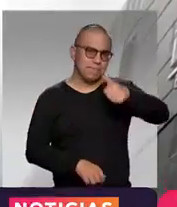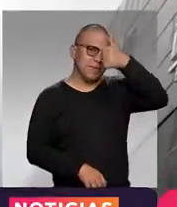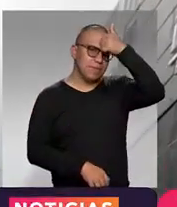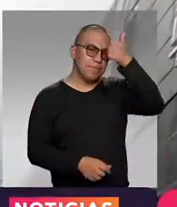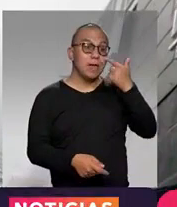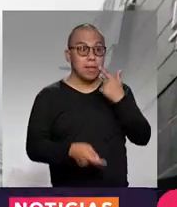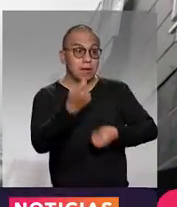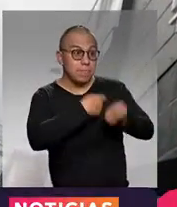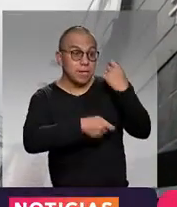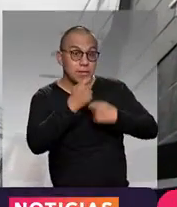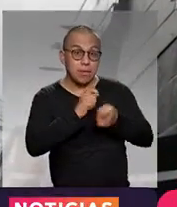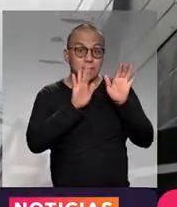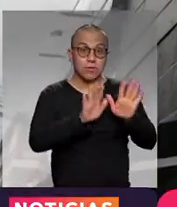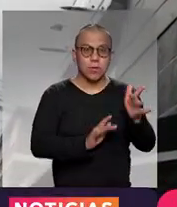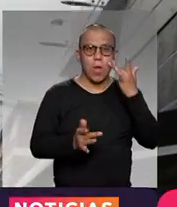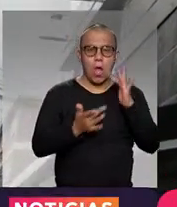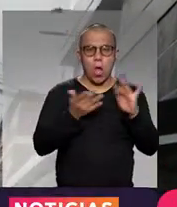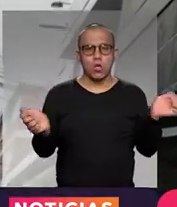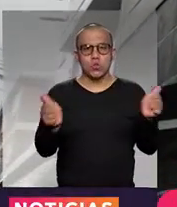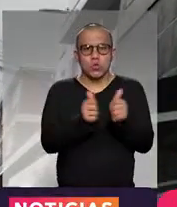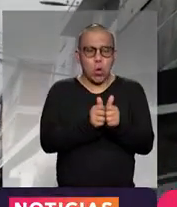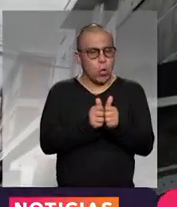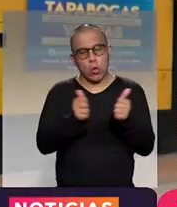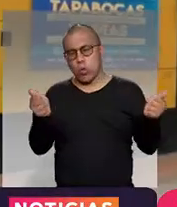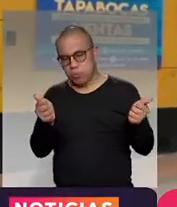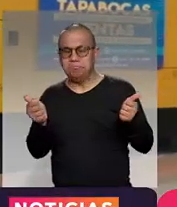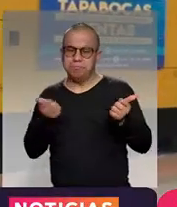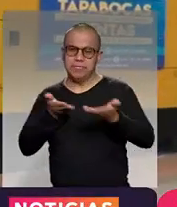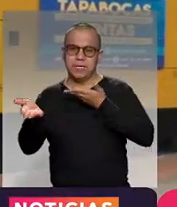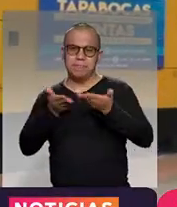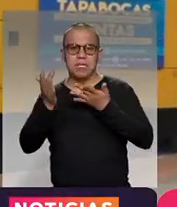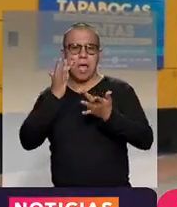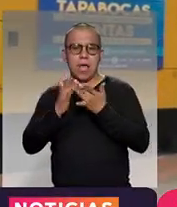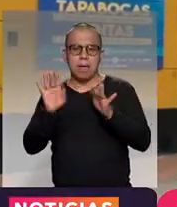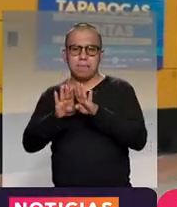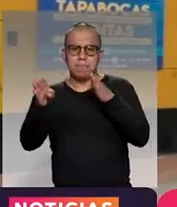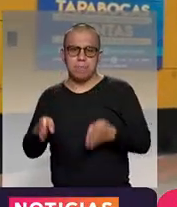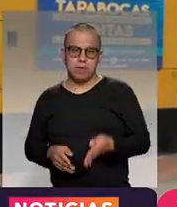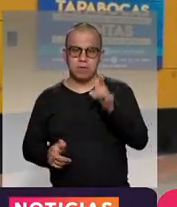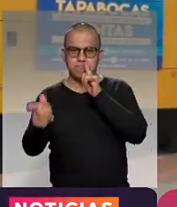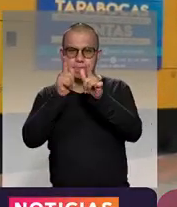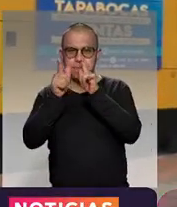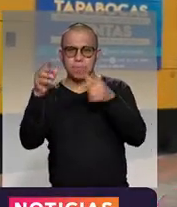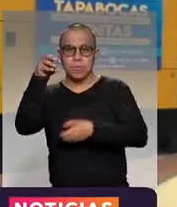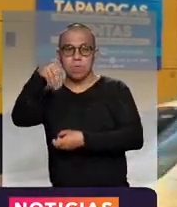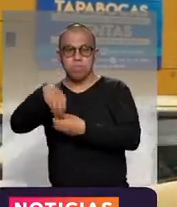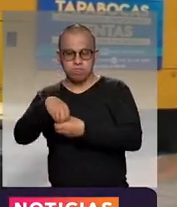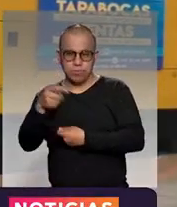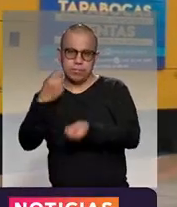es la venta al público, con o sin servicio a la mesa, de bebidas alcohólicas para consumo dentro de los negocios.